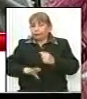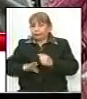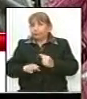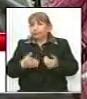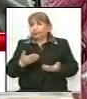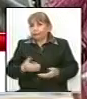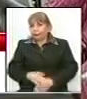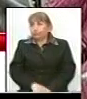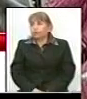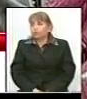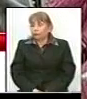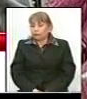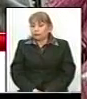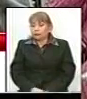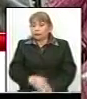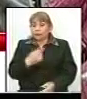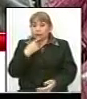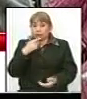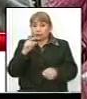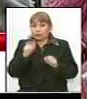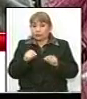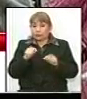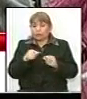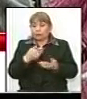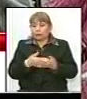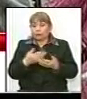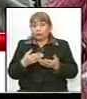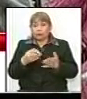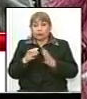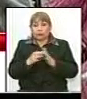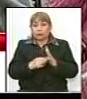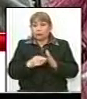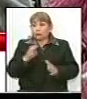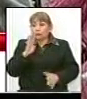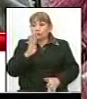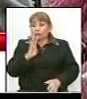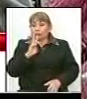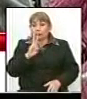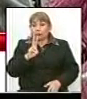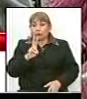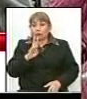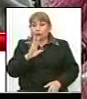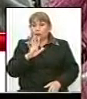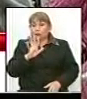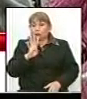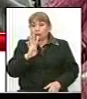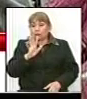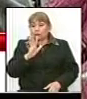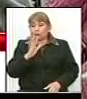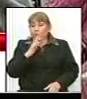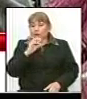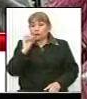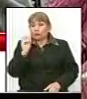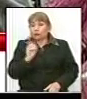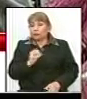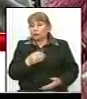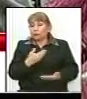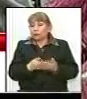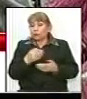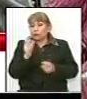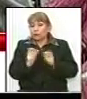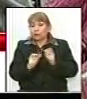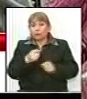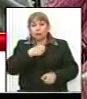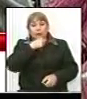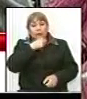diaria, ¿no? Se dice que en este mismo boletín el 45% promedio nacional de las personas